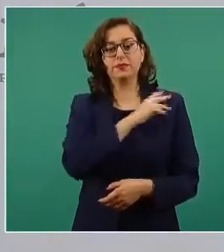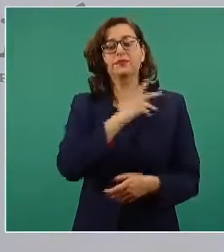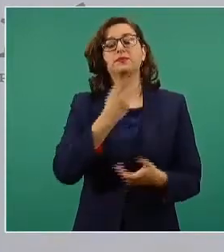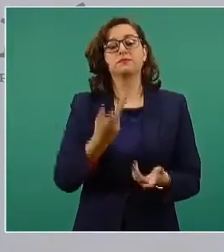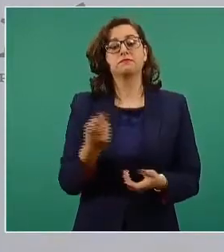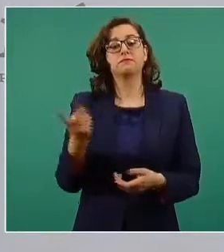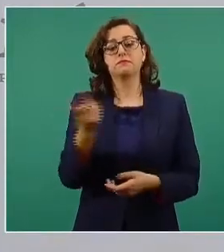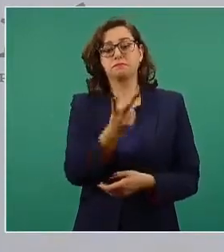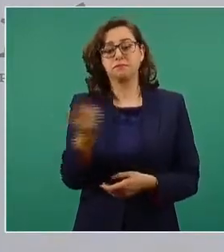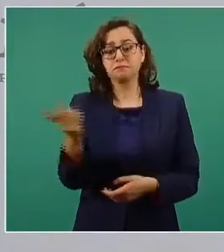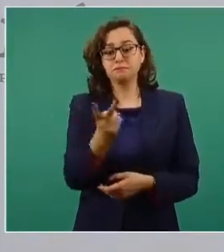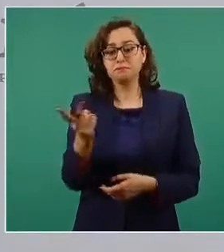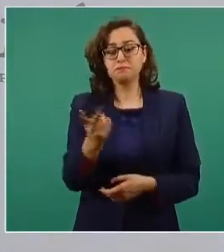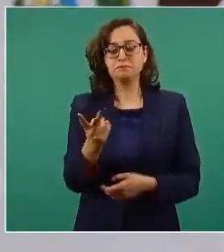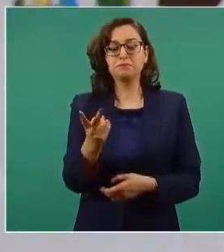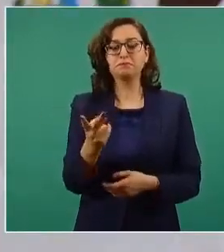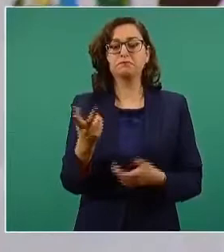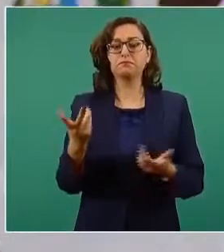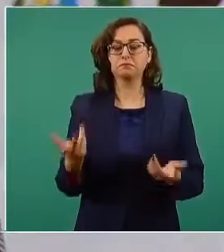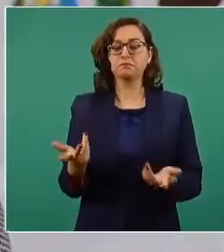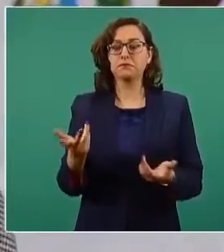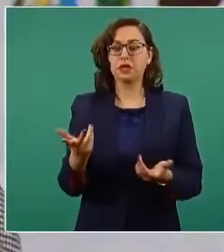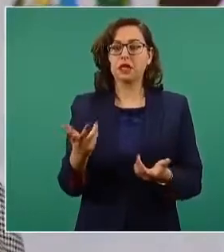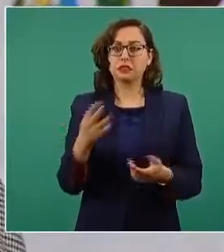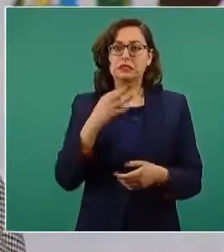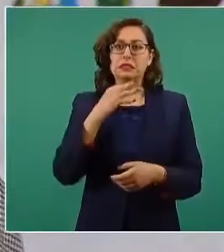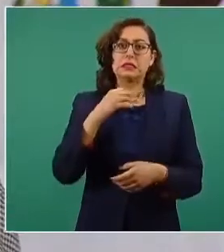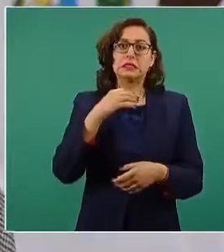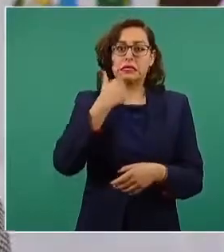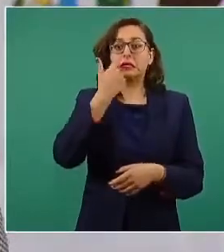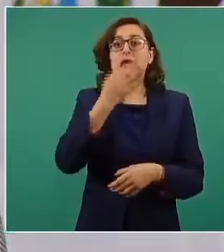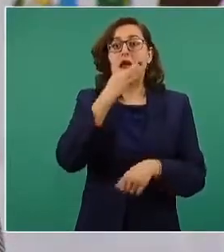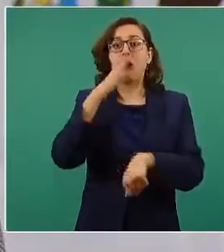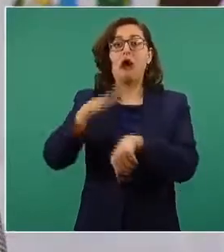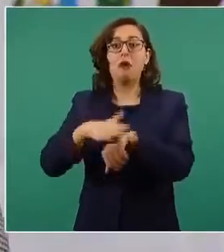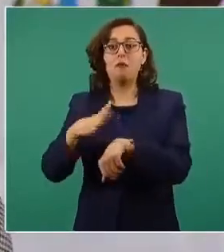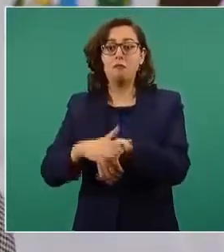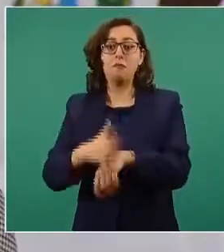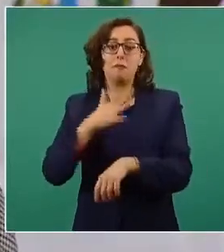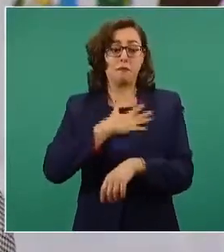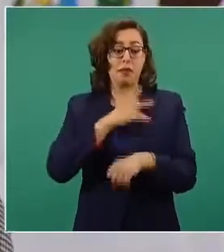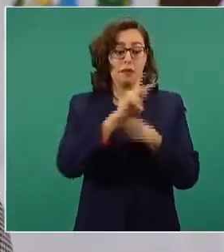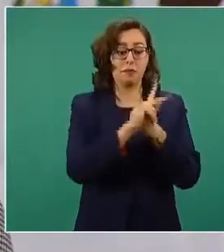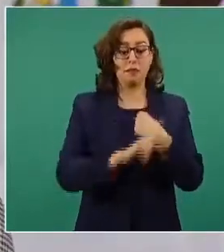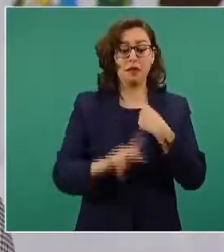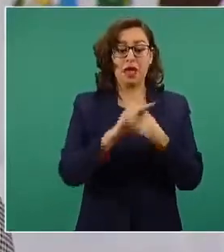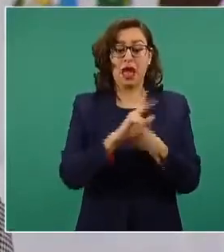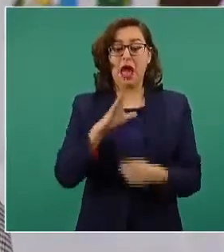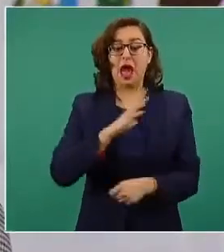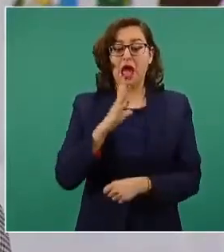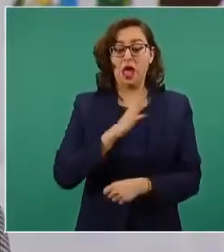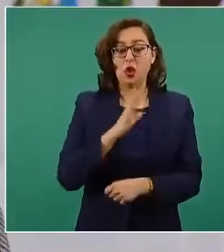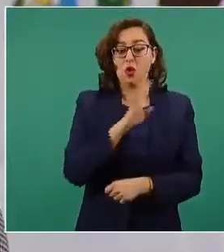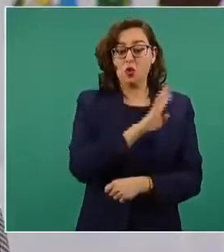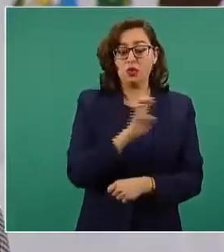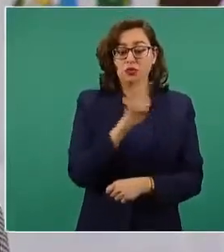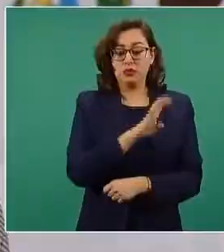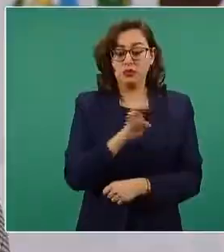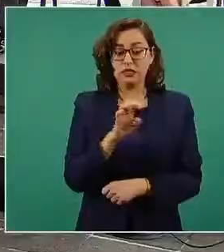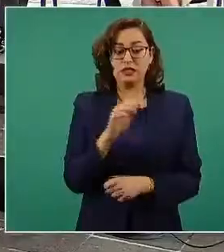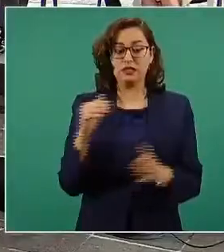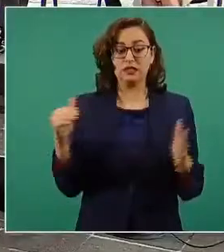un país donde yo vengo de un país que hay más de 400,000 vidas, con